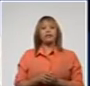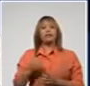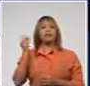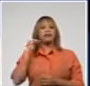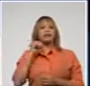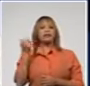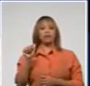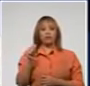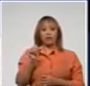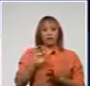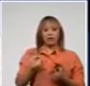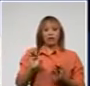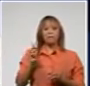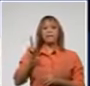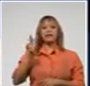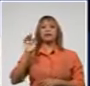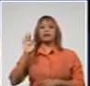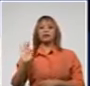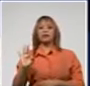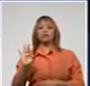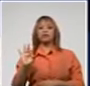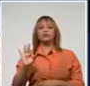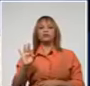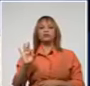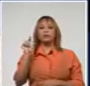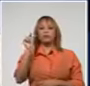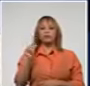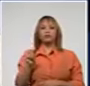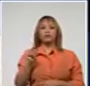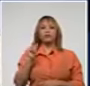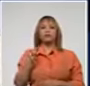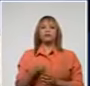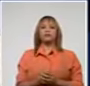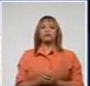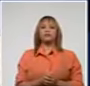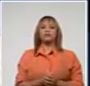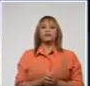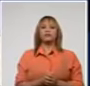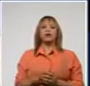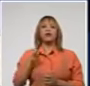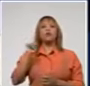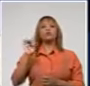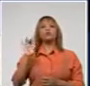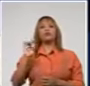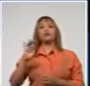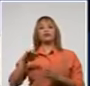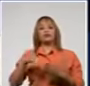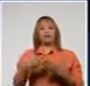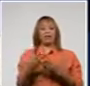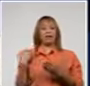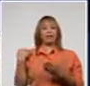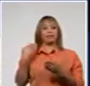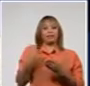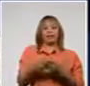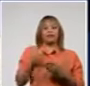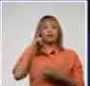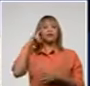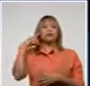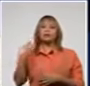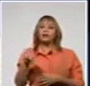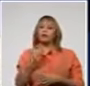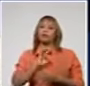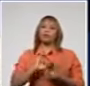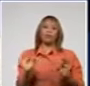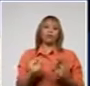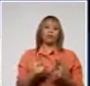10, hay 28 de los casos diagnosticados en los últimos 15 días que no se ha podido precisar la